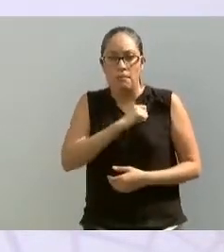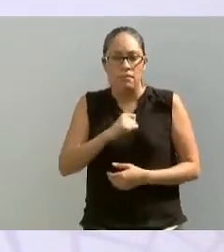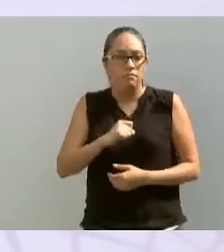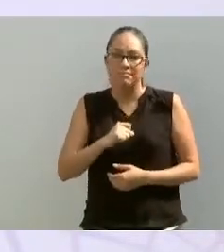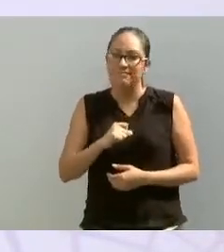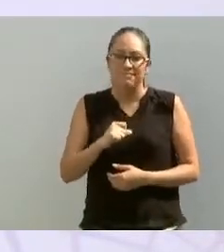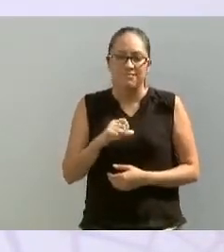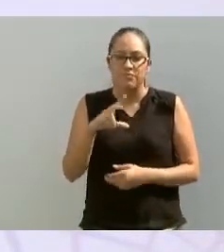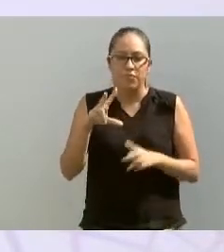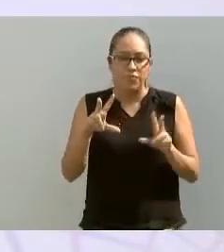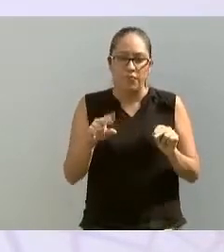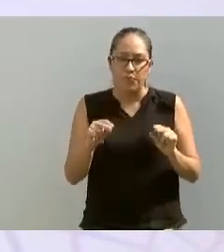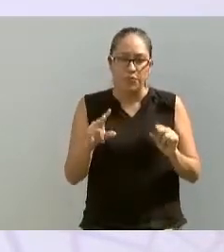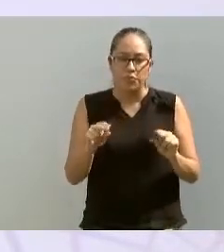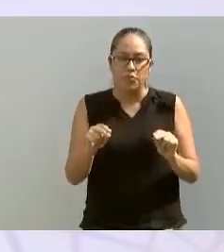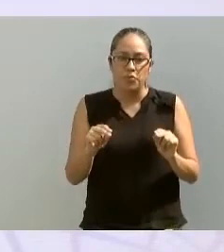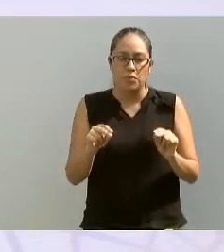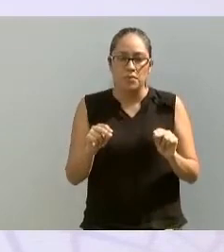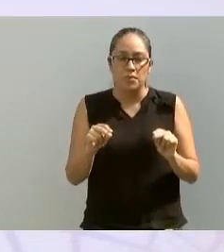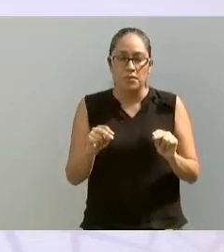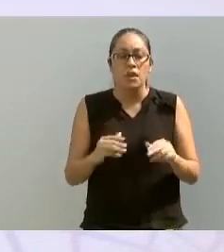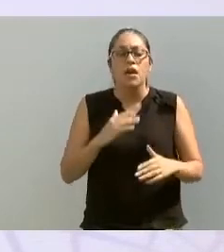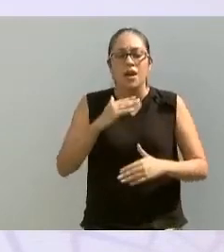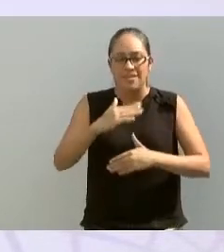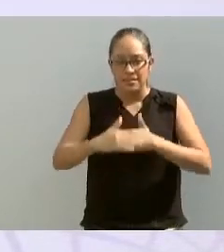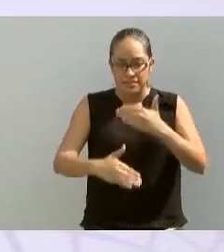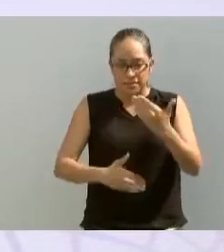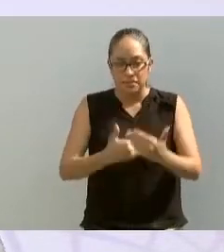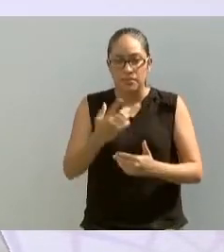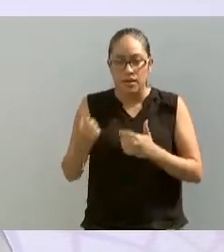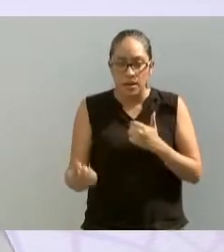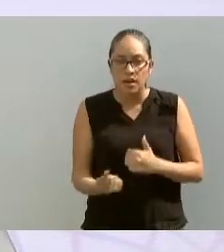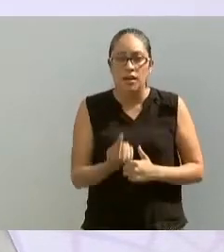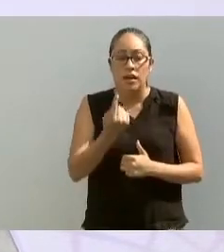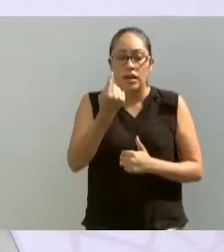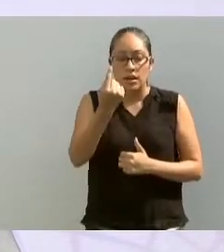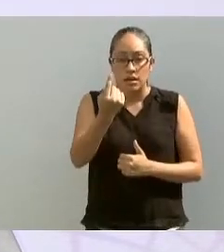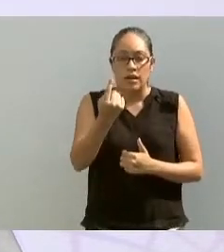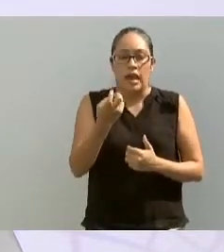malos, son las circunstancias